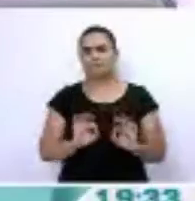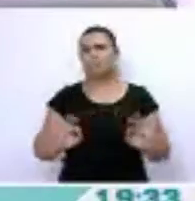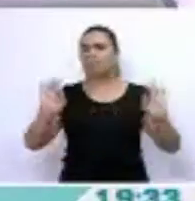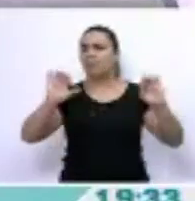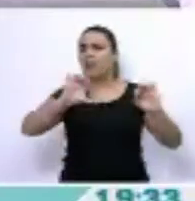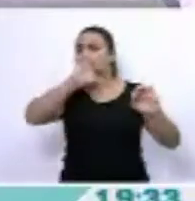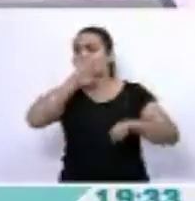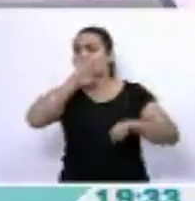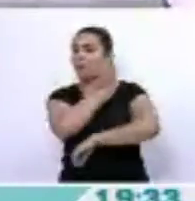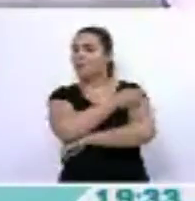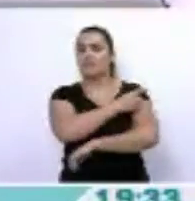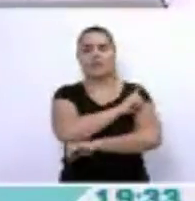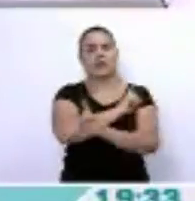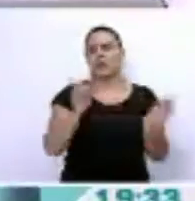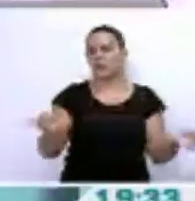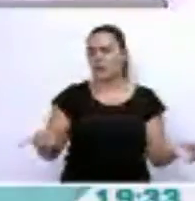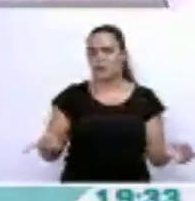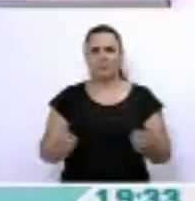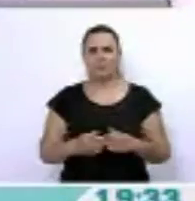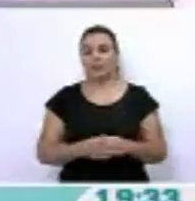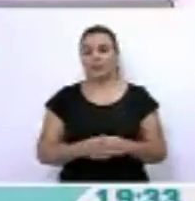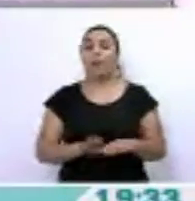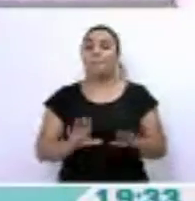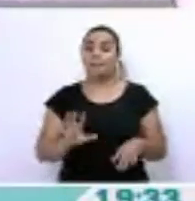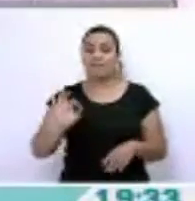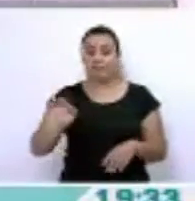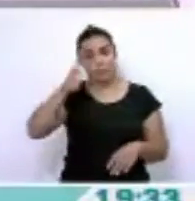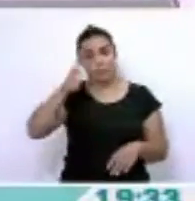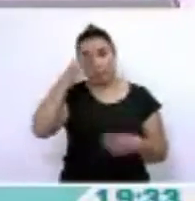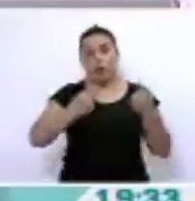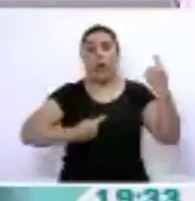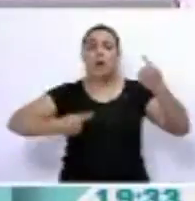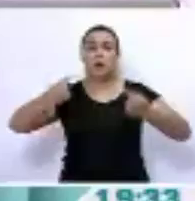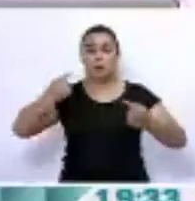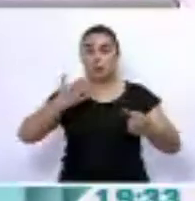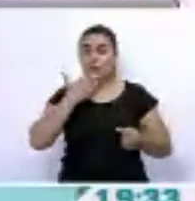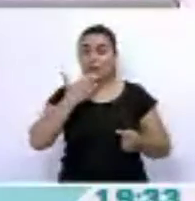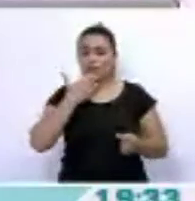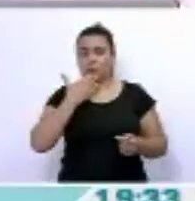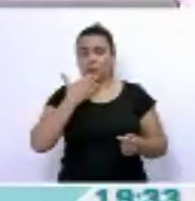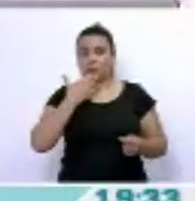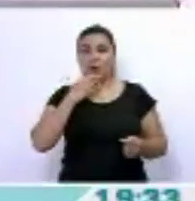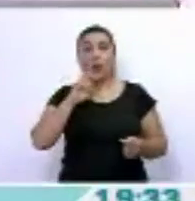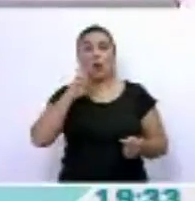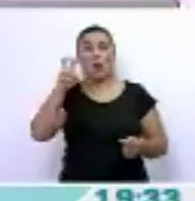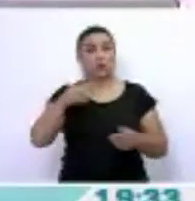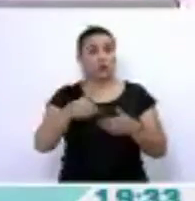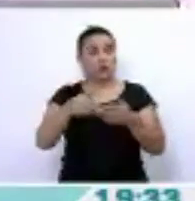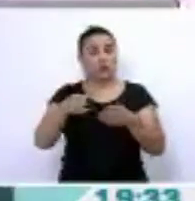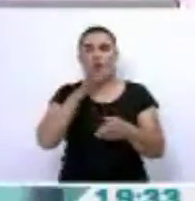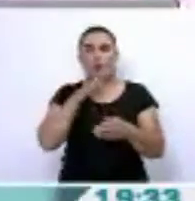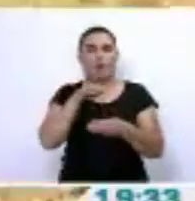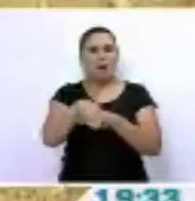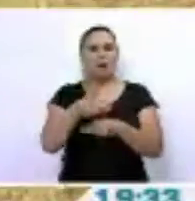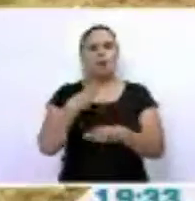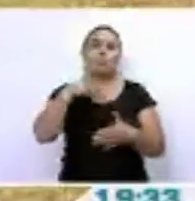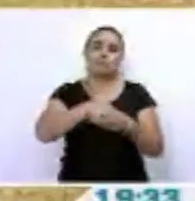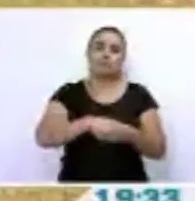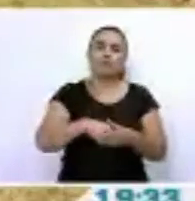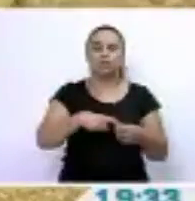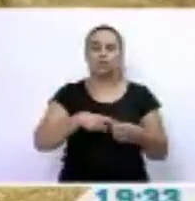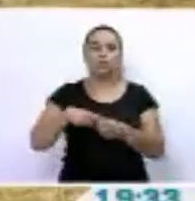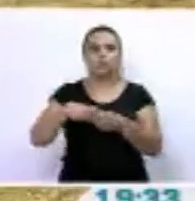inscrita en el censo Náyade, en el censo europeo. Sí que es cierto que algunos municipios, como por ejemplo Acebo, que también está bañado por las mismas aguas, sí está, pero también por solidaridad Acebo,